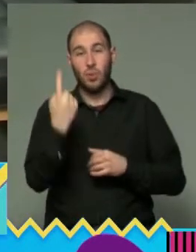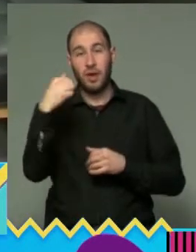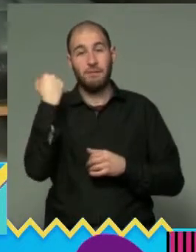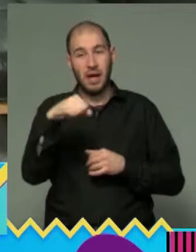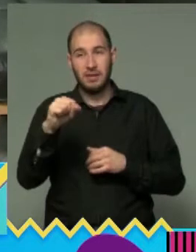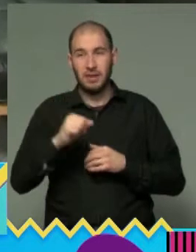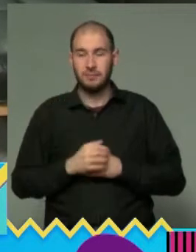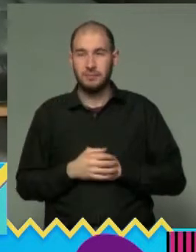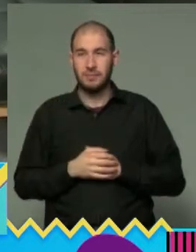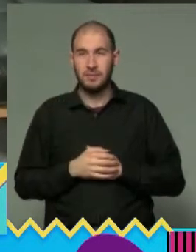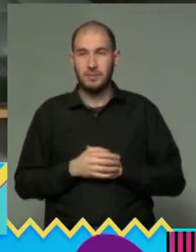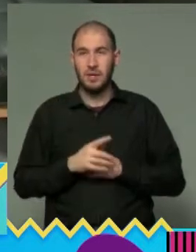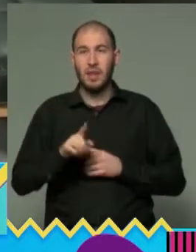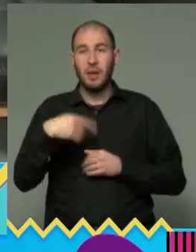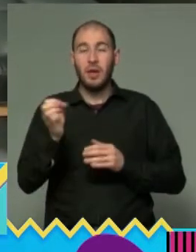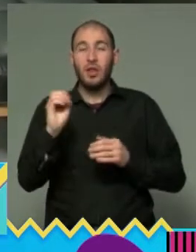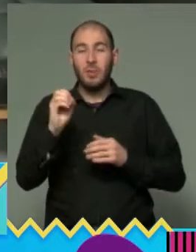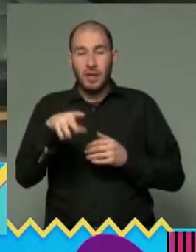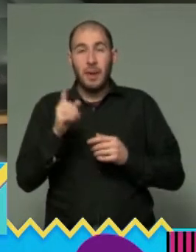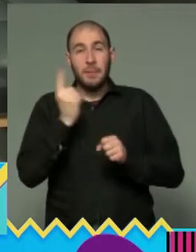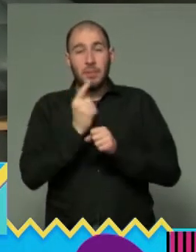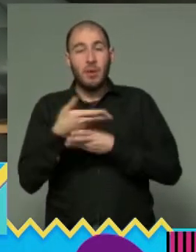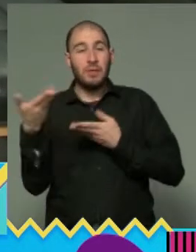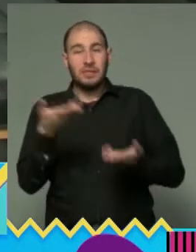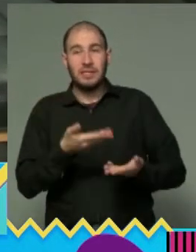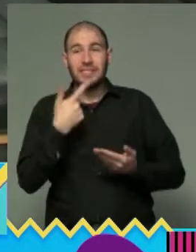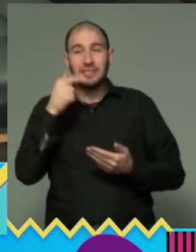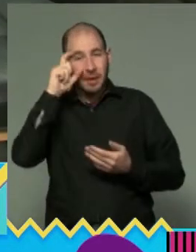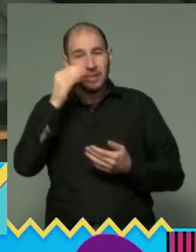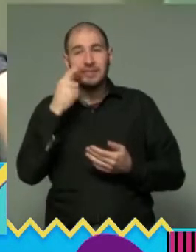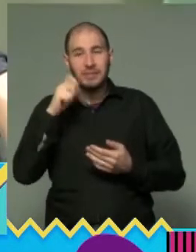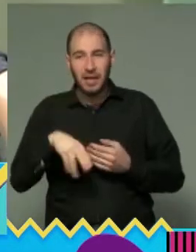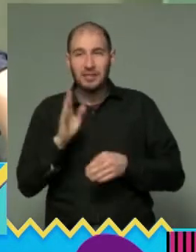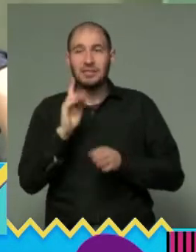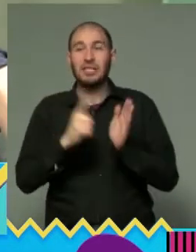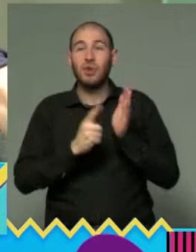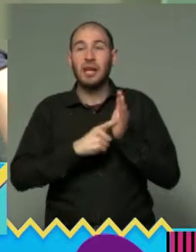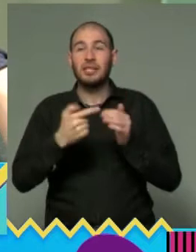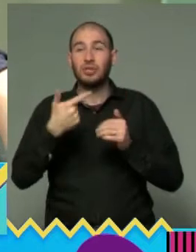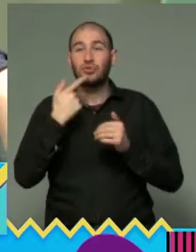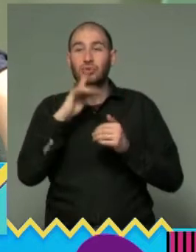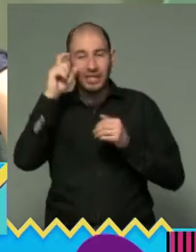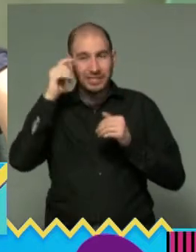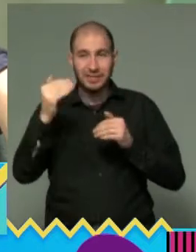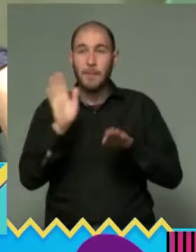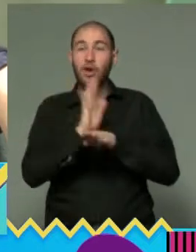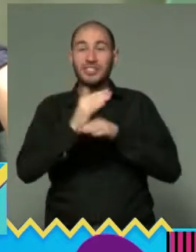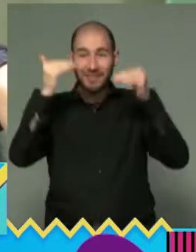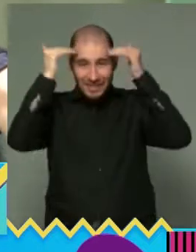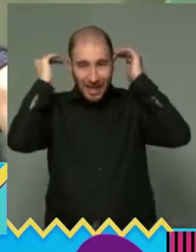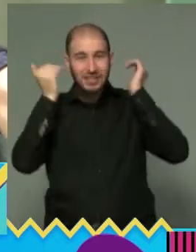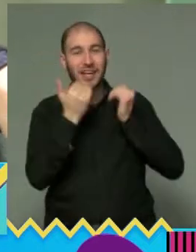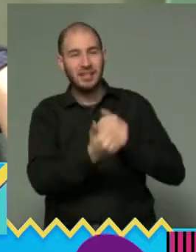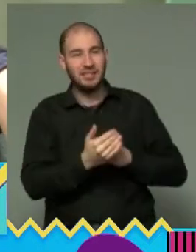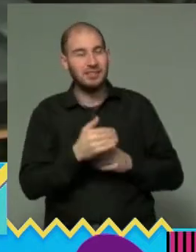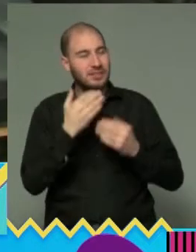por el momento, ya vamos a nombrarlo. Primero voy a presentar a Sebastián Enríquez, titular del SUTE. Sebastián, muchísimas gracias por estar acá. No, gracias a